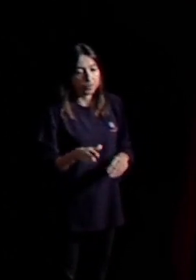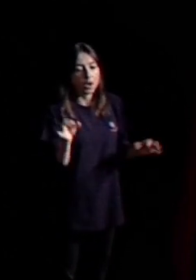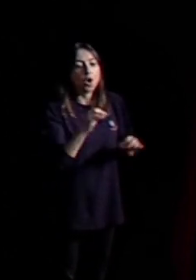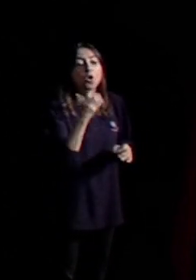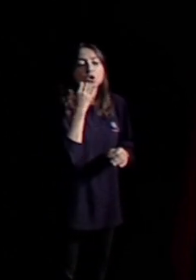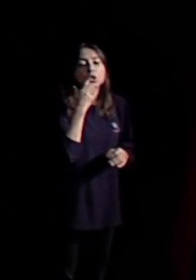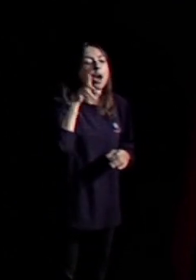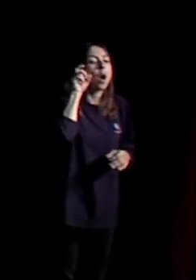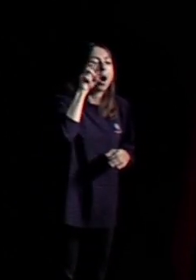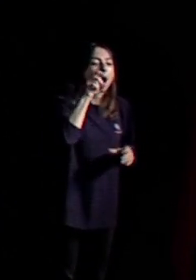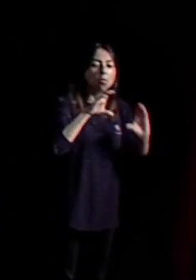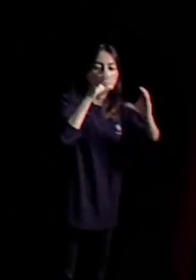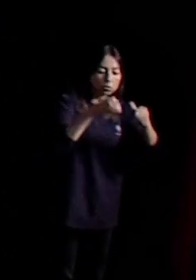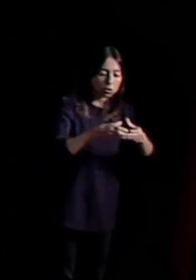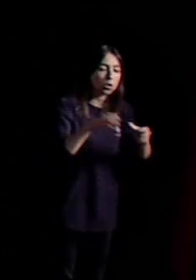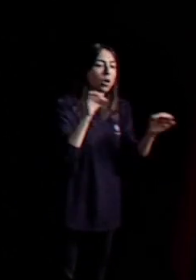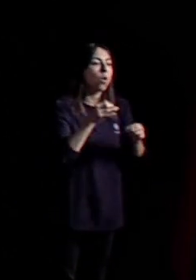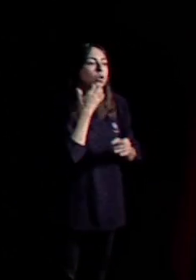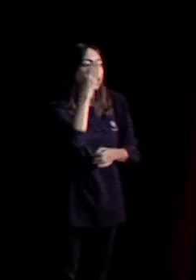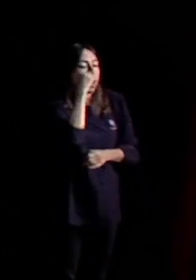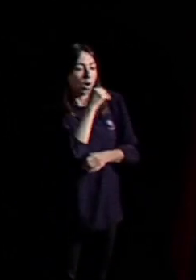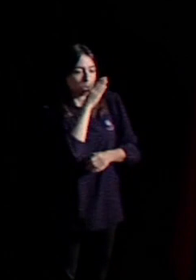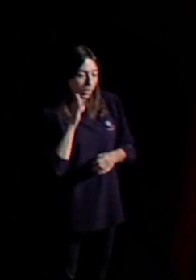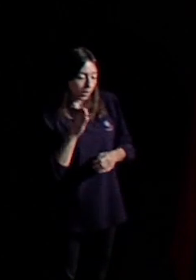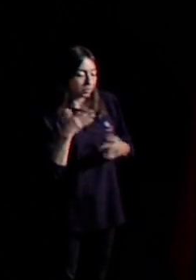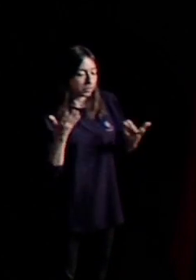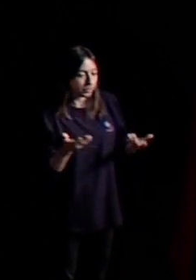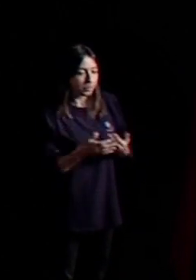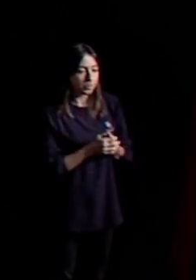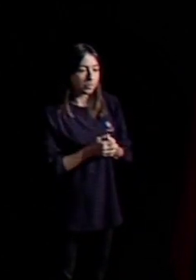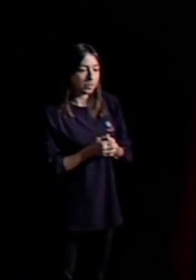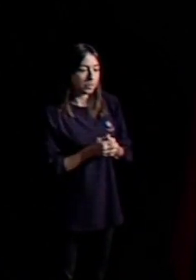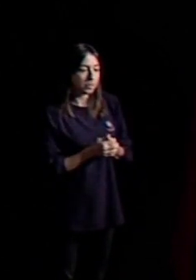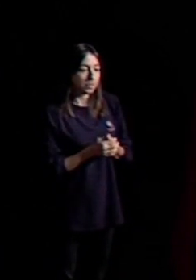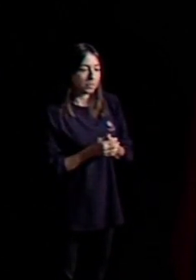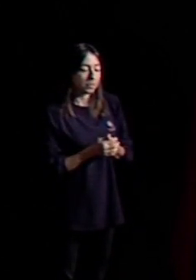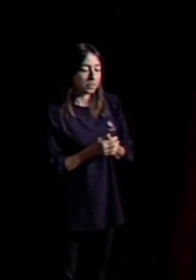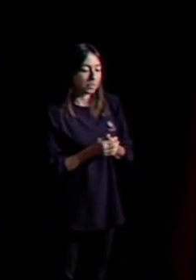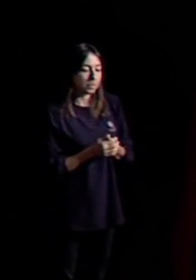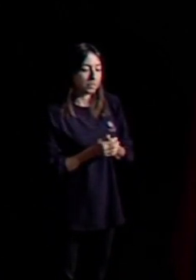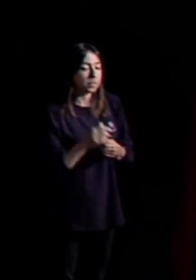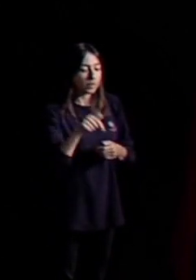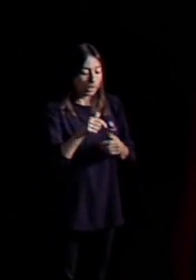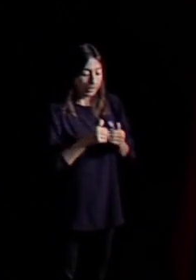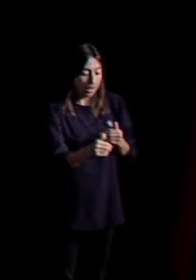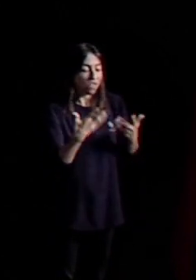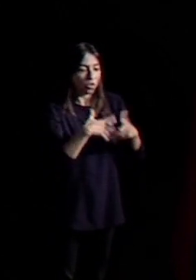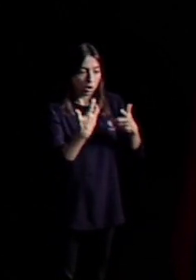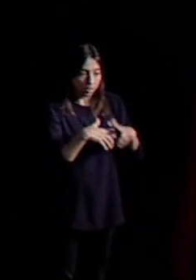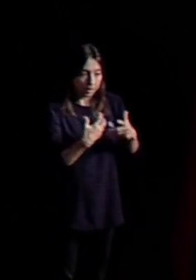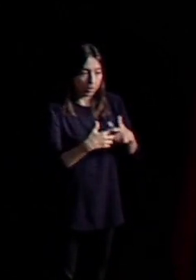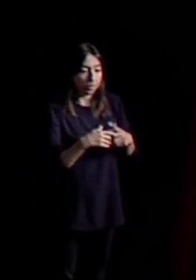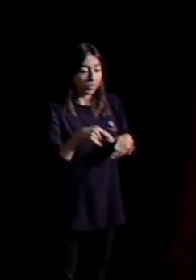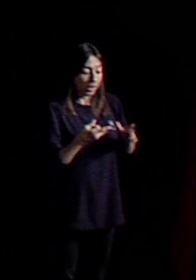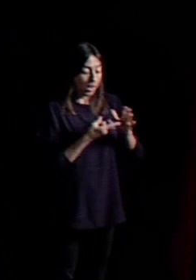es a los profesores o si es a los padres y madres, pues a los padres y madres. Es el funcionamiento. El